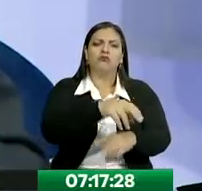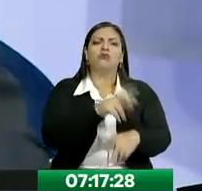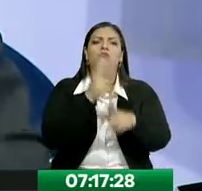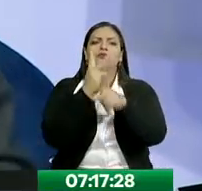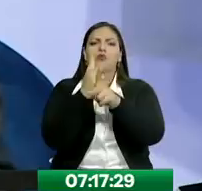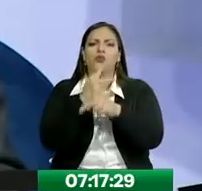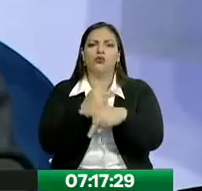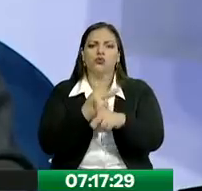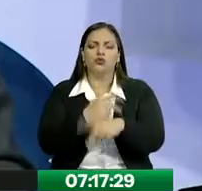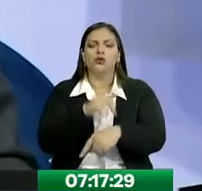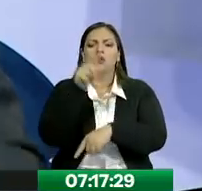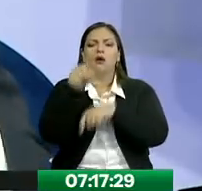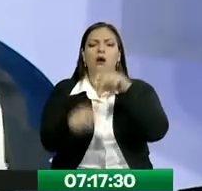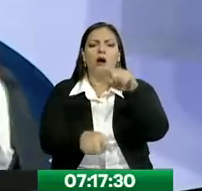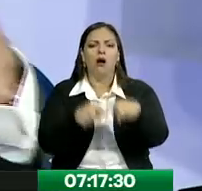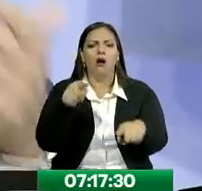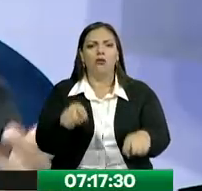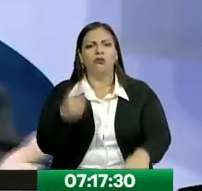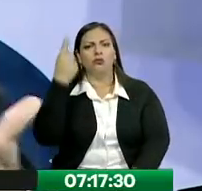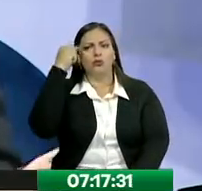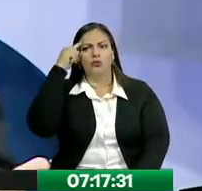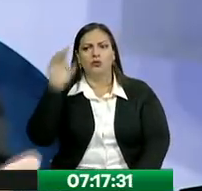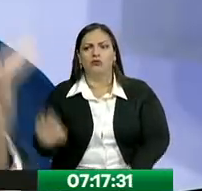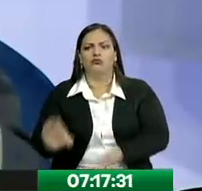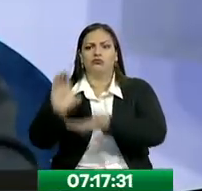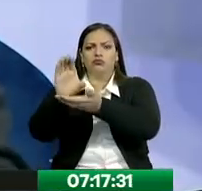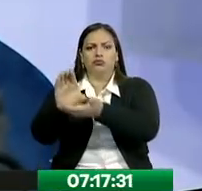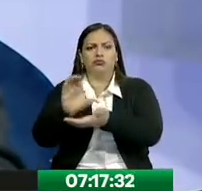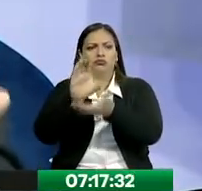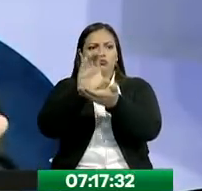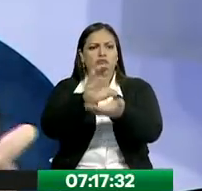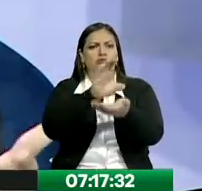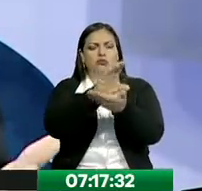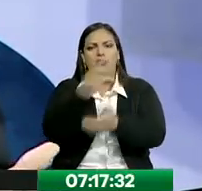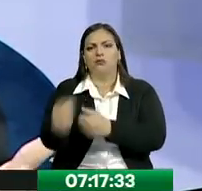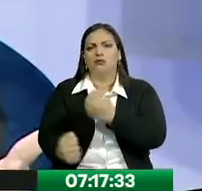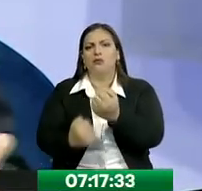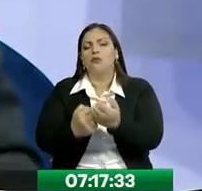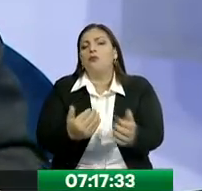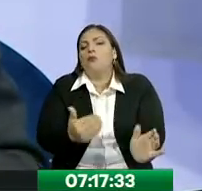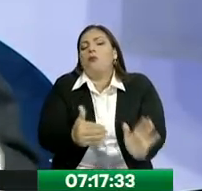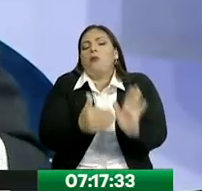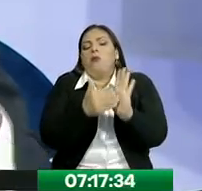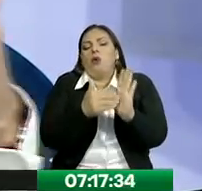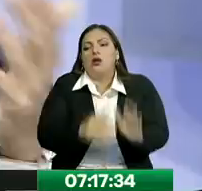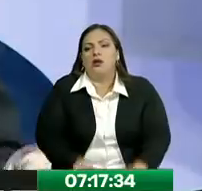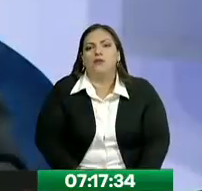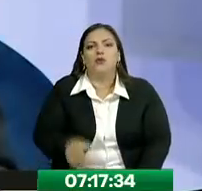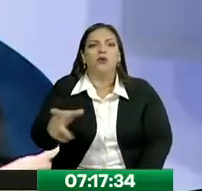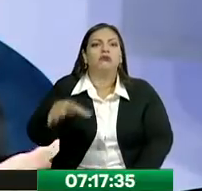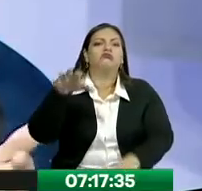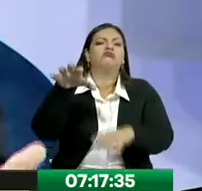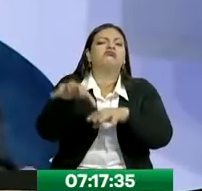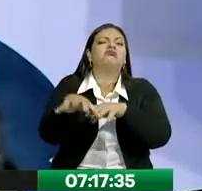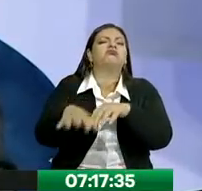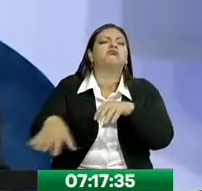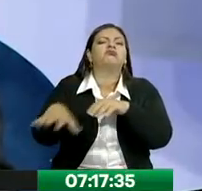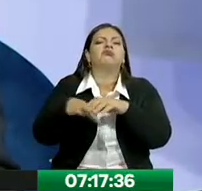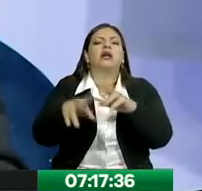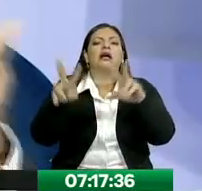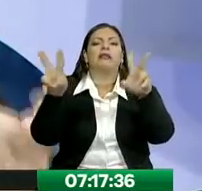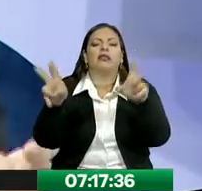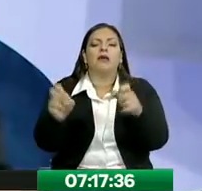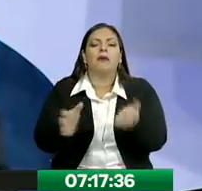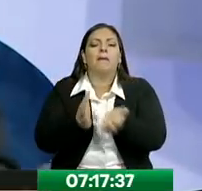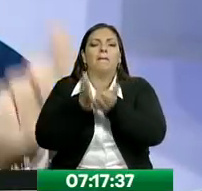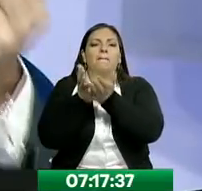través del subsidio que reciben sea muchísimo más eficiente. Por ejemplo, el sector pesquero, que contrata más de 50.000 personas. Pero